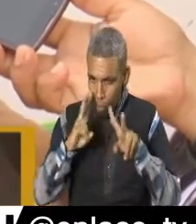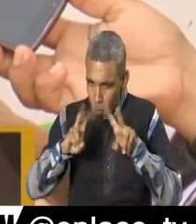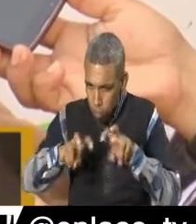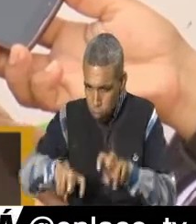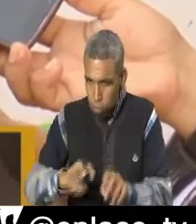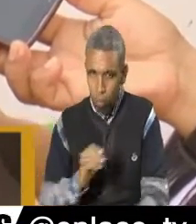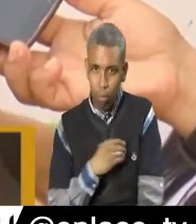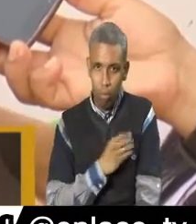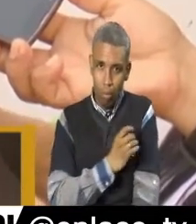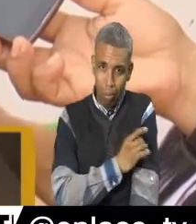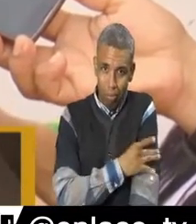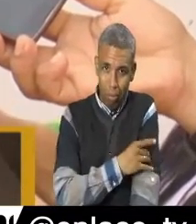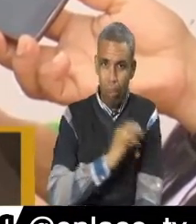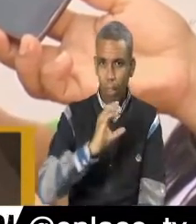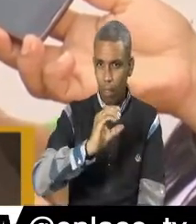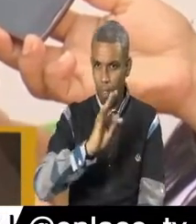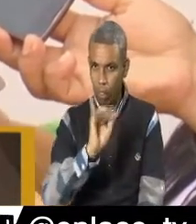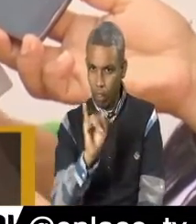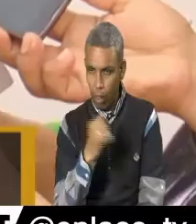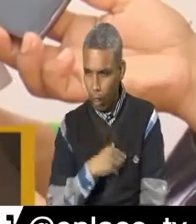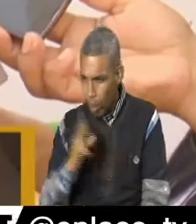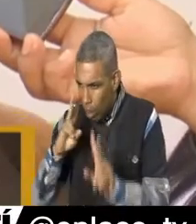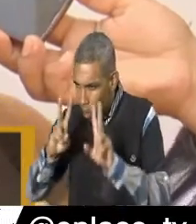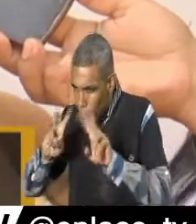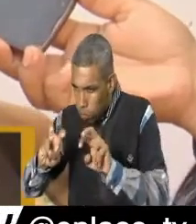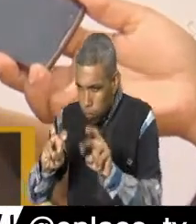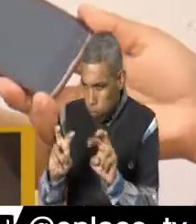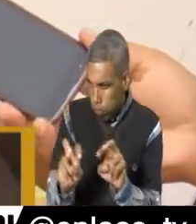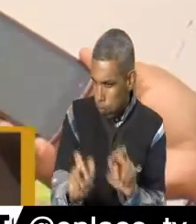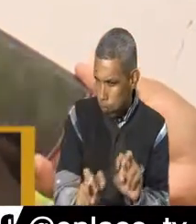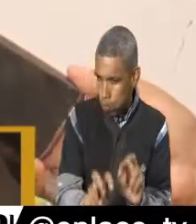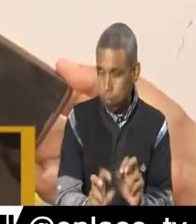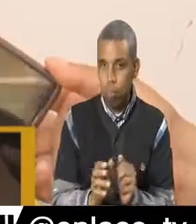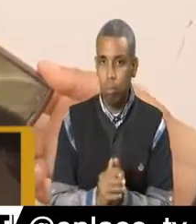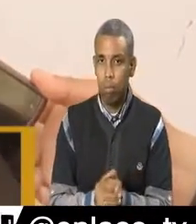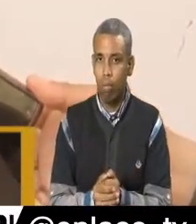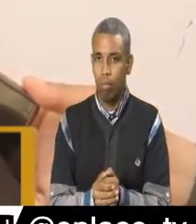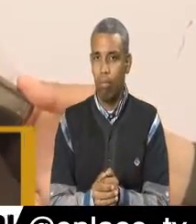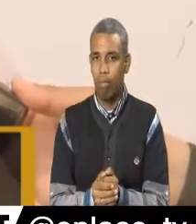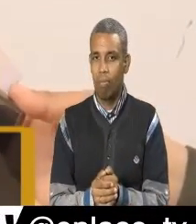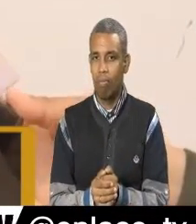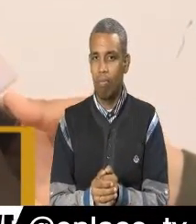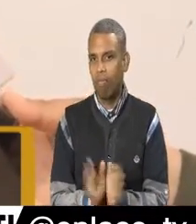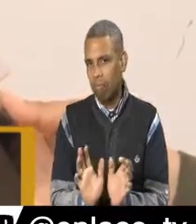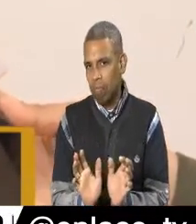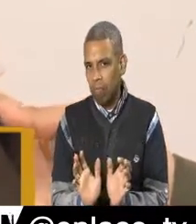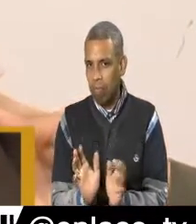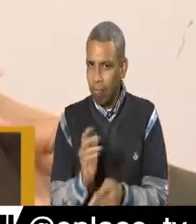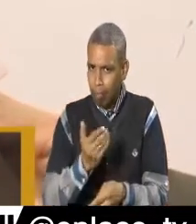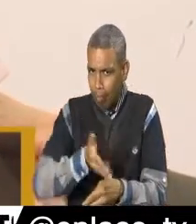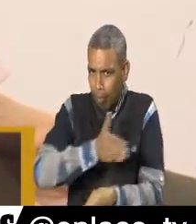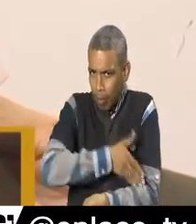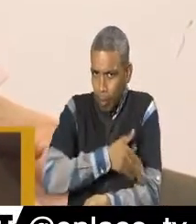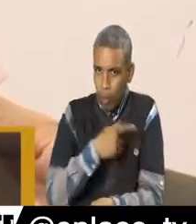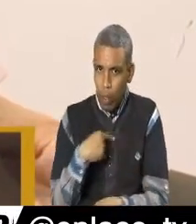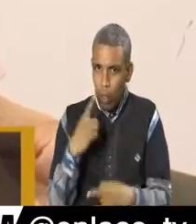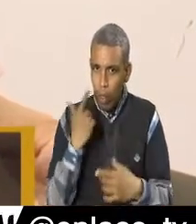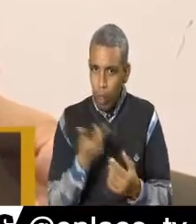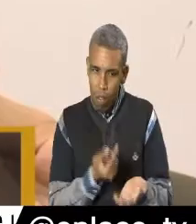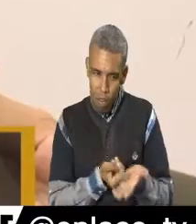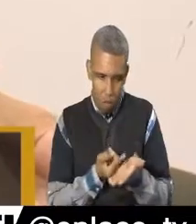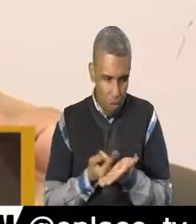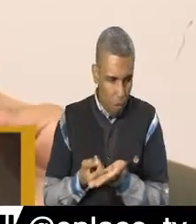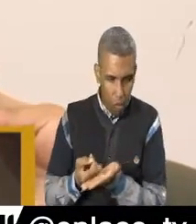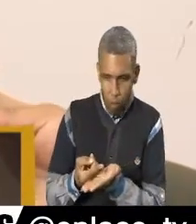nuestro grupo de inteligencia vienen desarrollando unos planes operativos, disuasivos y de control. Sin embargo,